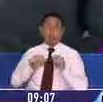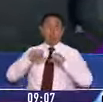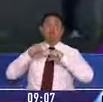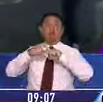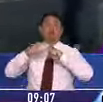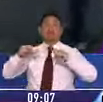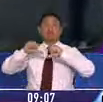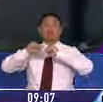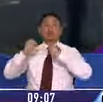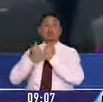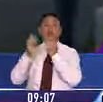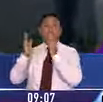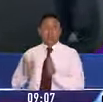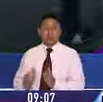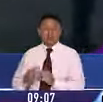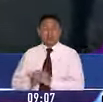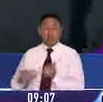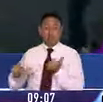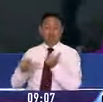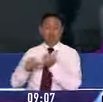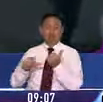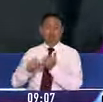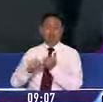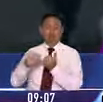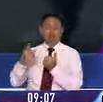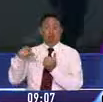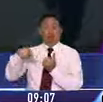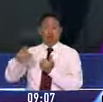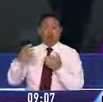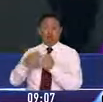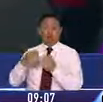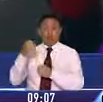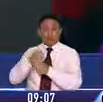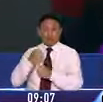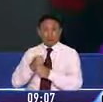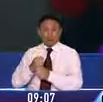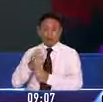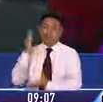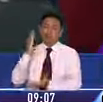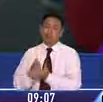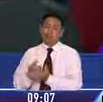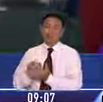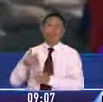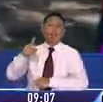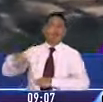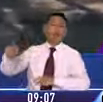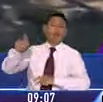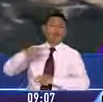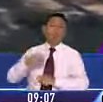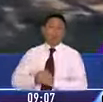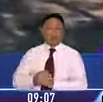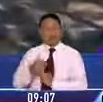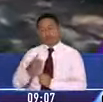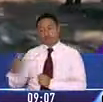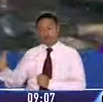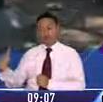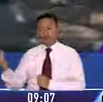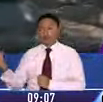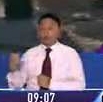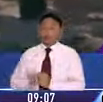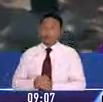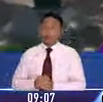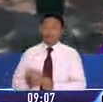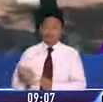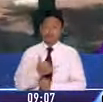los exasambleístas como asesores y también todo el equipo de despacho. Ellos tendrán que acogerse